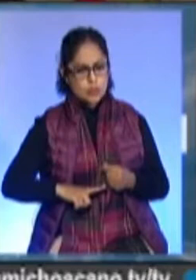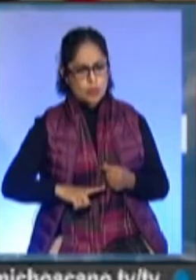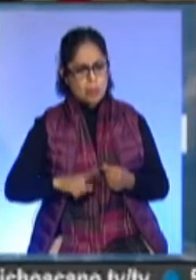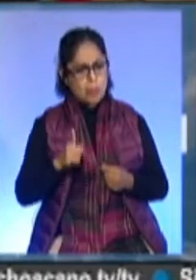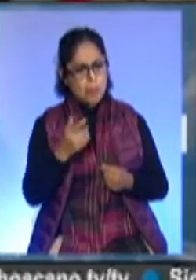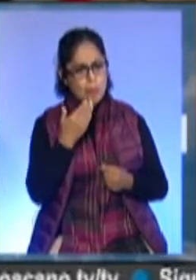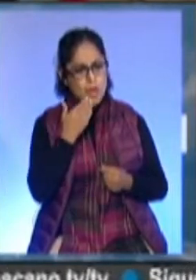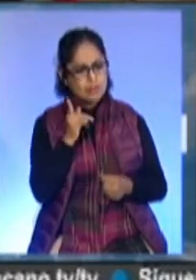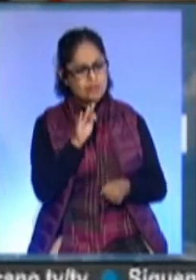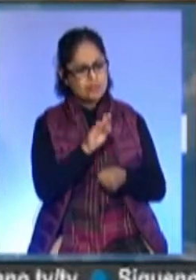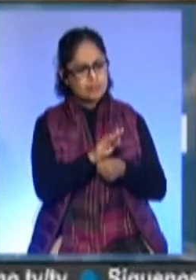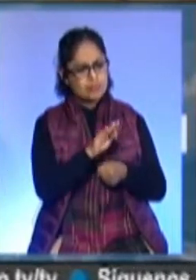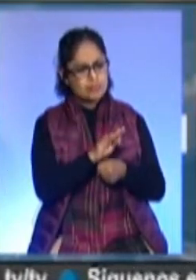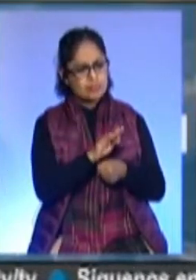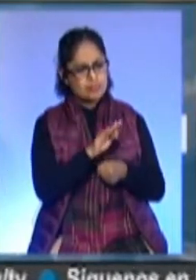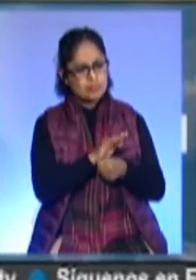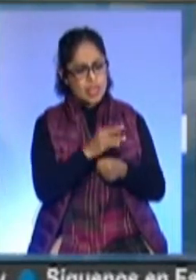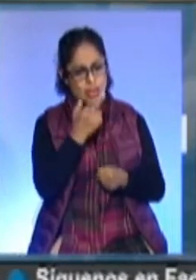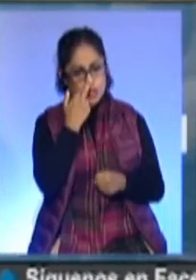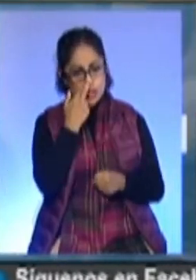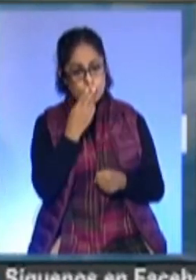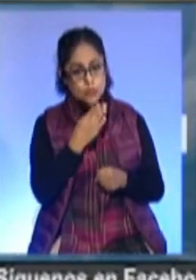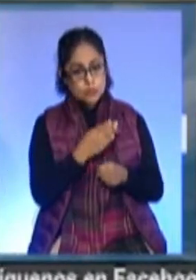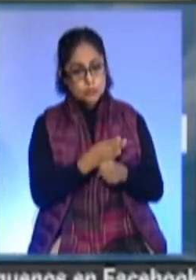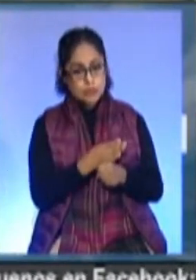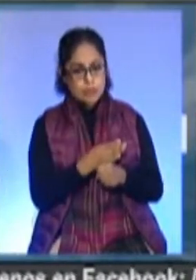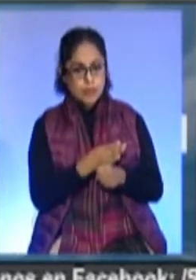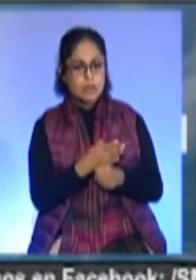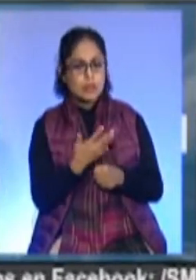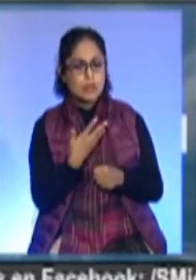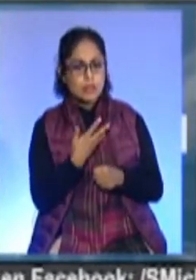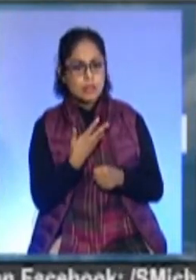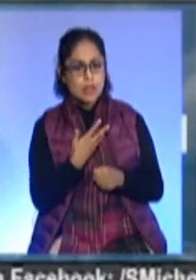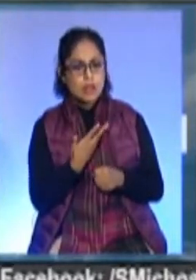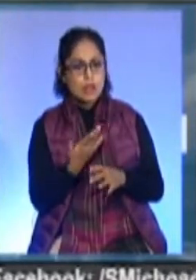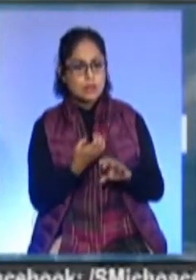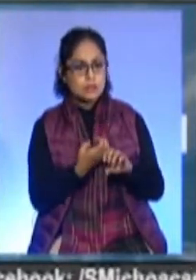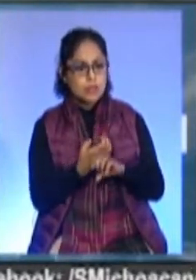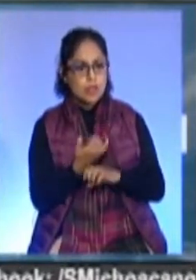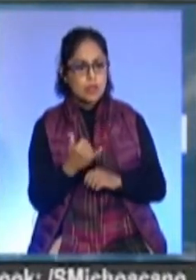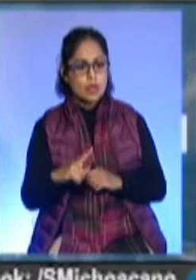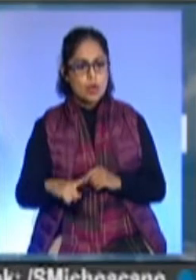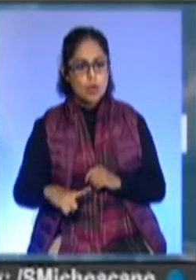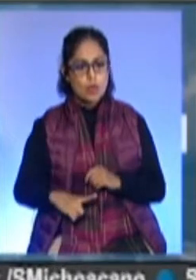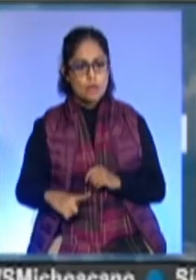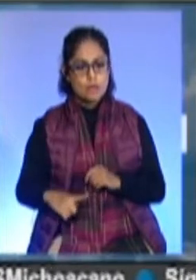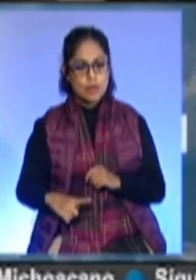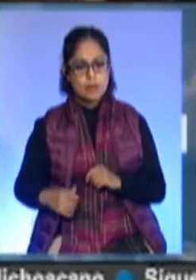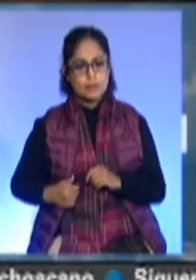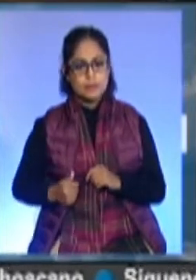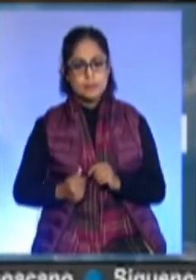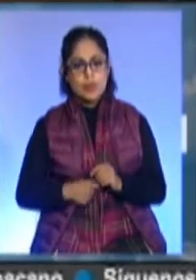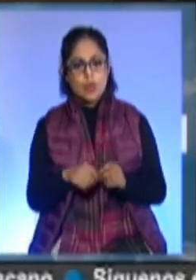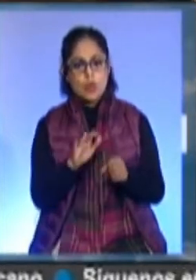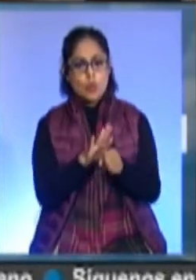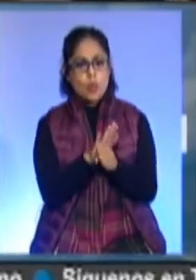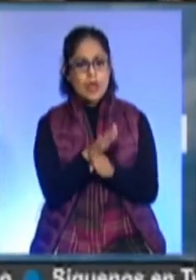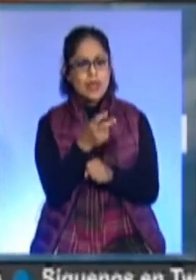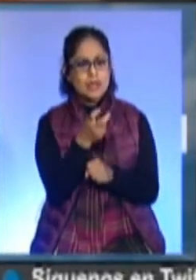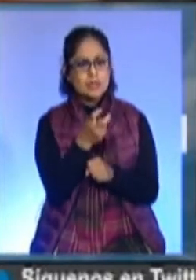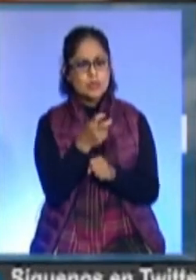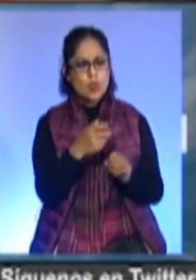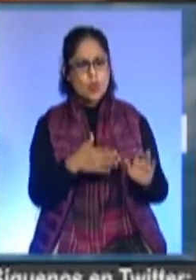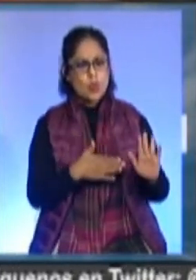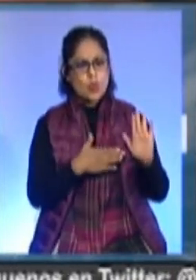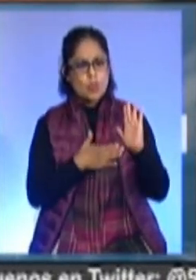poder trascender en esta responsabilidad que se tiene como Estado, como gobierno, de informar a los ciudadanos. ¿Cuáles serían estos compromisos? Porque,